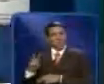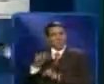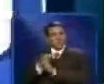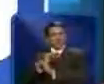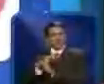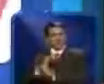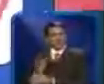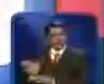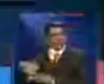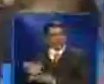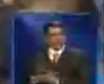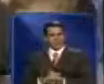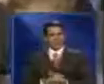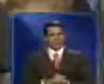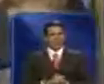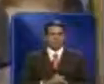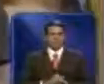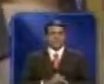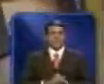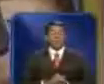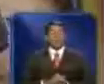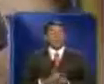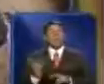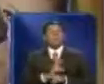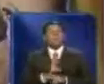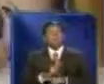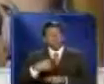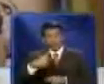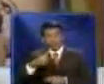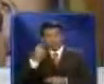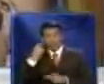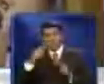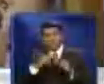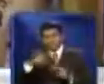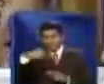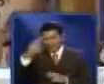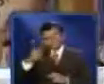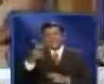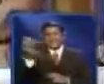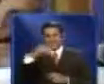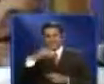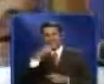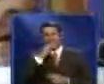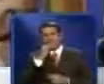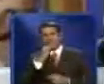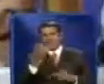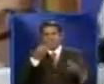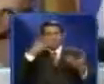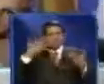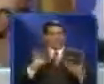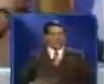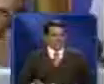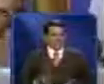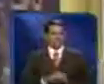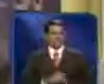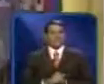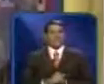ve en pantalla. Pronto nos volveremos a encontrar para seguir compartiendo esas informaciones que contribuyen con